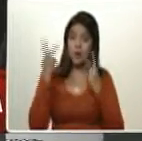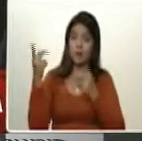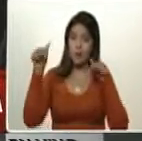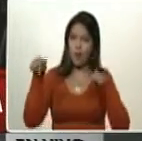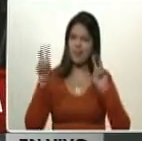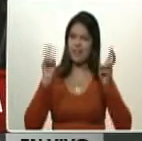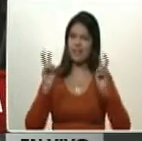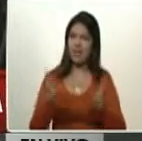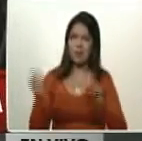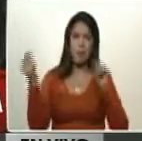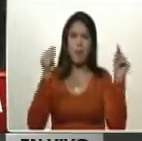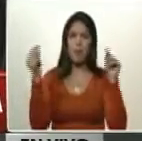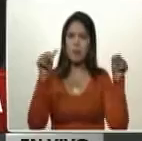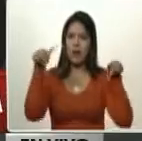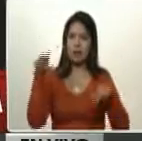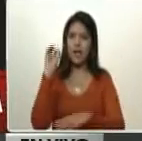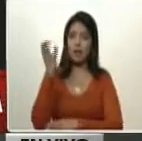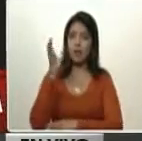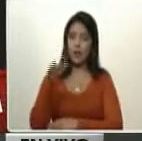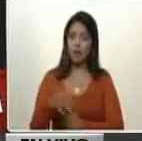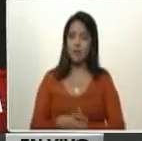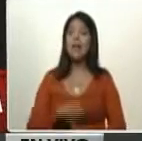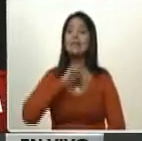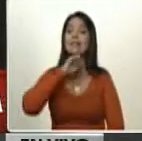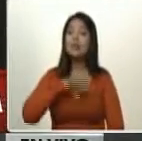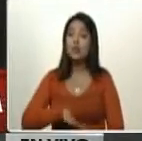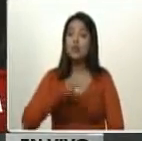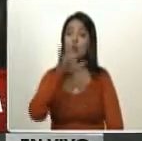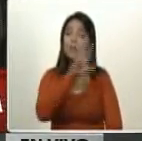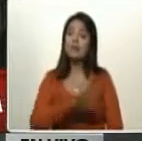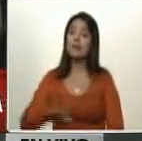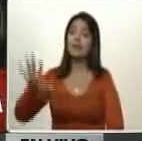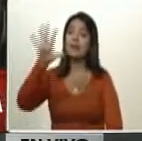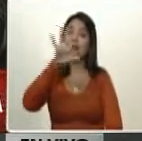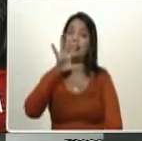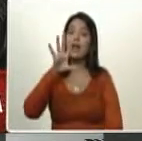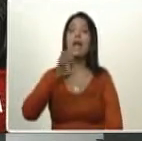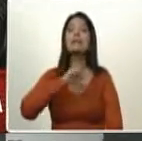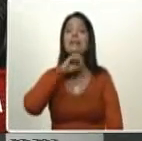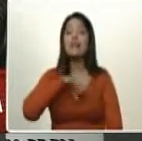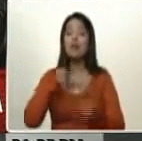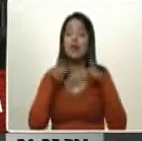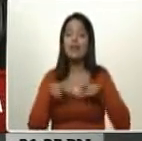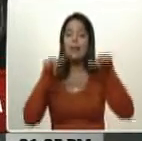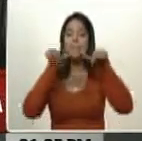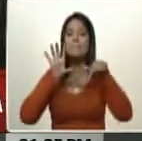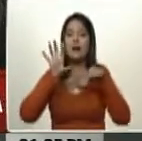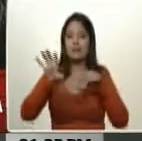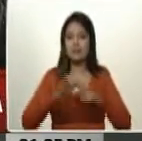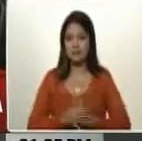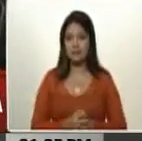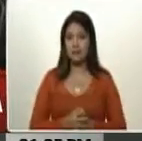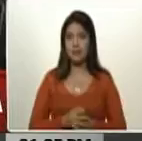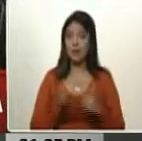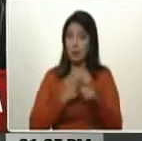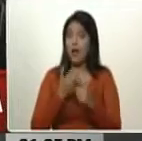Congreso. Estamos hablando de historia regional e historia local. Eso es un